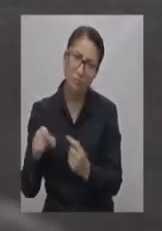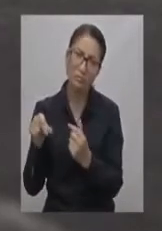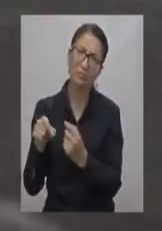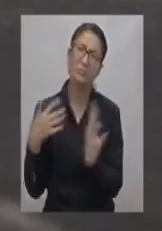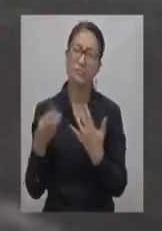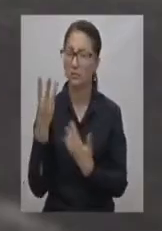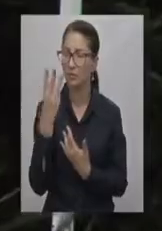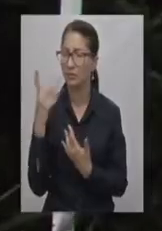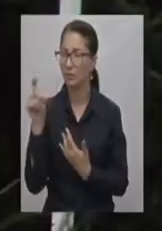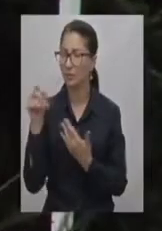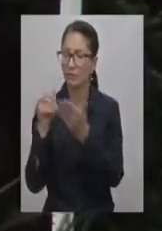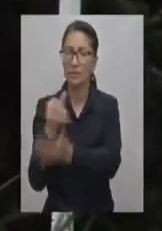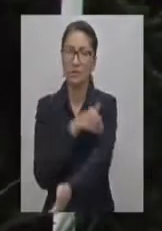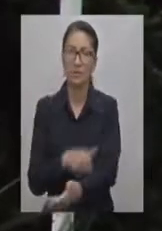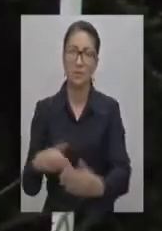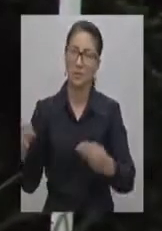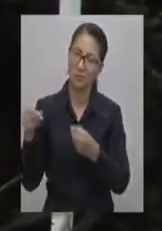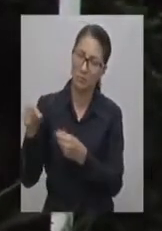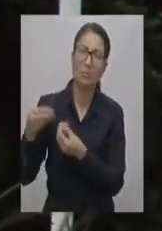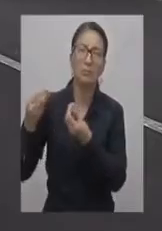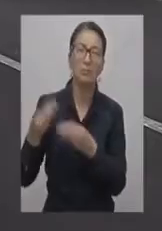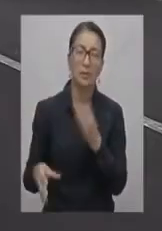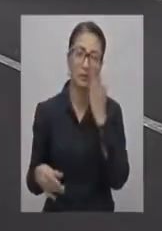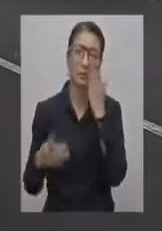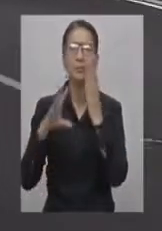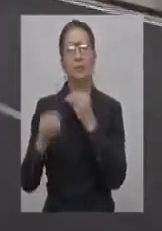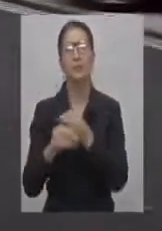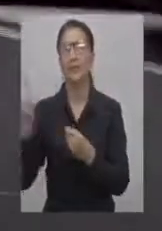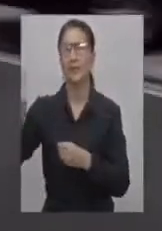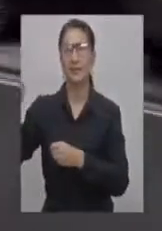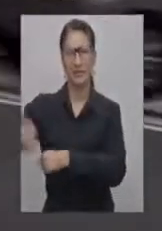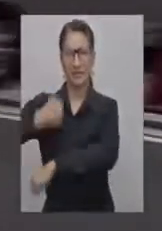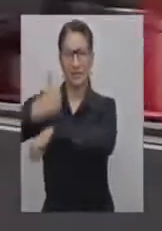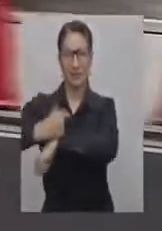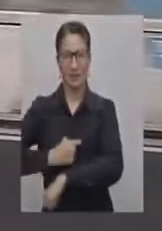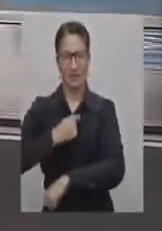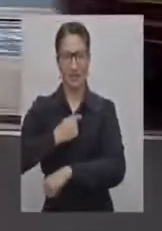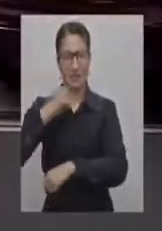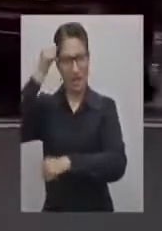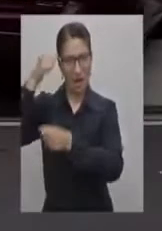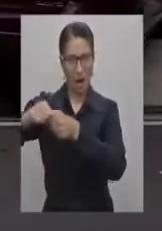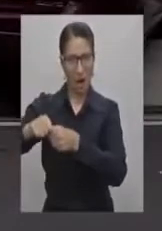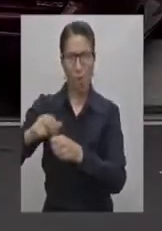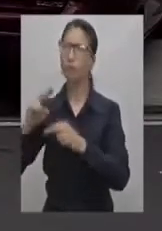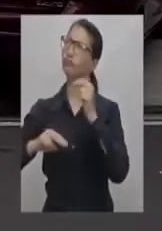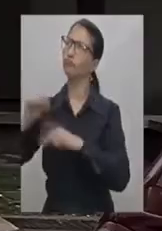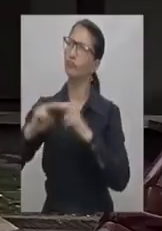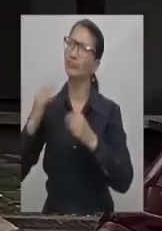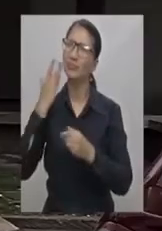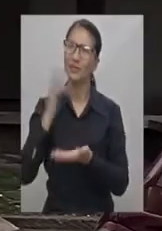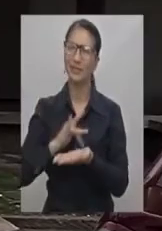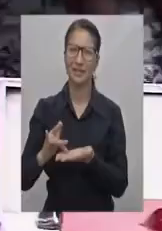contabiliza una inversión superior a los 36 mil millones de pesos. Asimismo, la gerencia de Arauca adelanta procesos por obras de